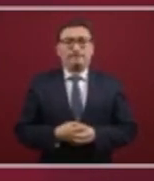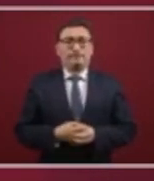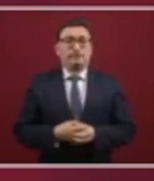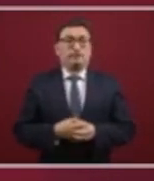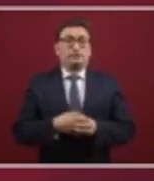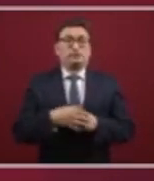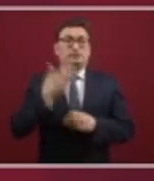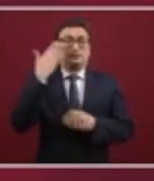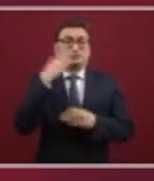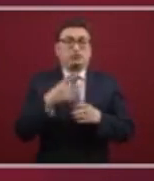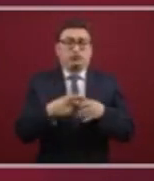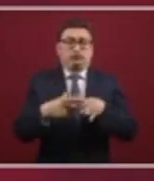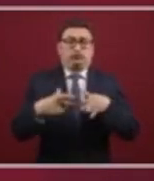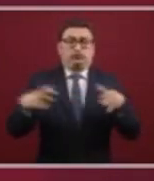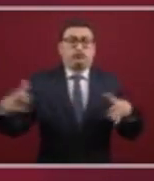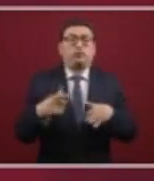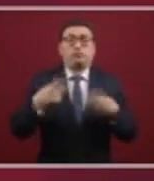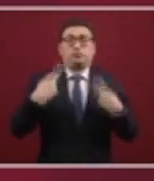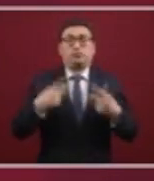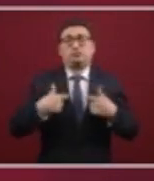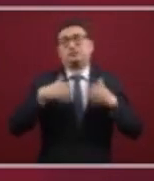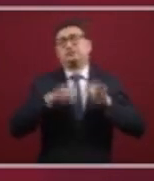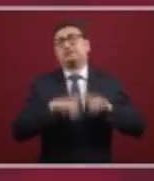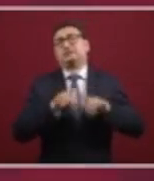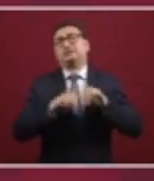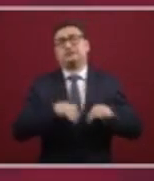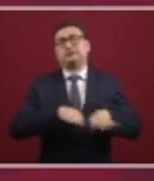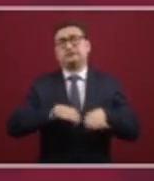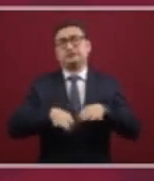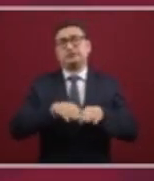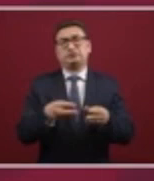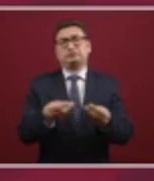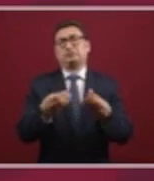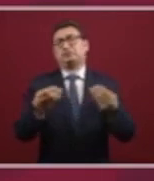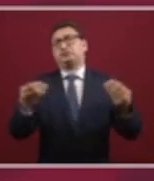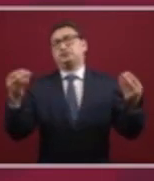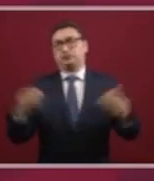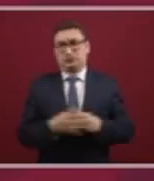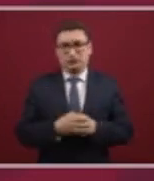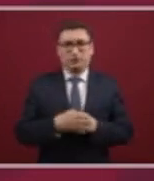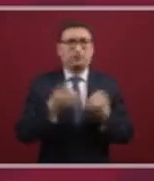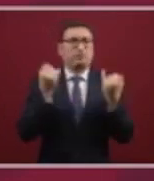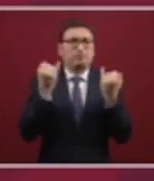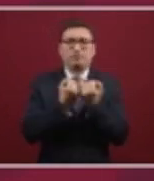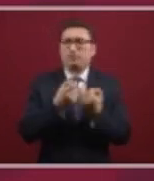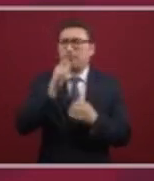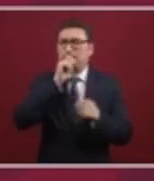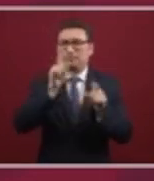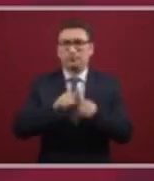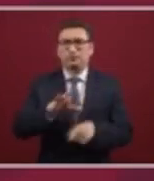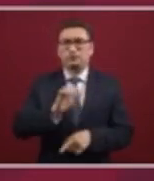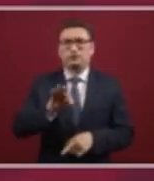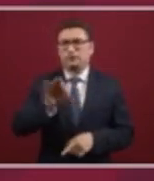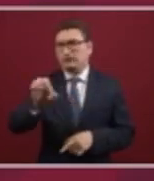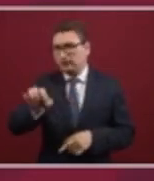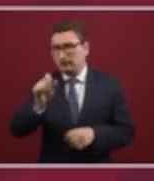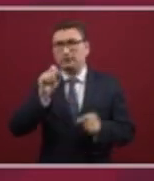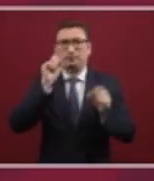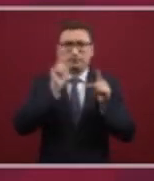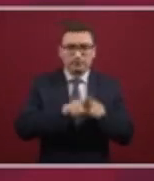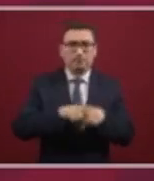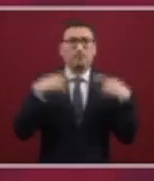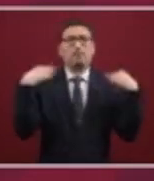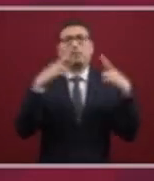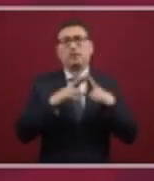el crecimiento de la nómina de trabajadores, o lo mismo en la Comisión Federal de Electricidad, o lo mismo con los